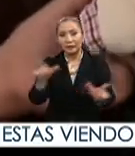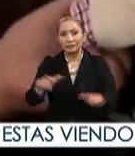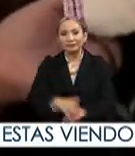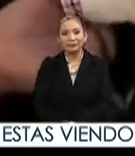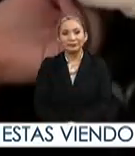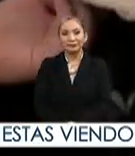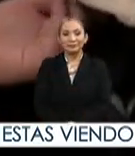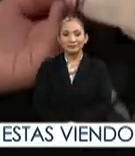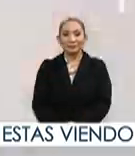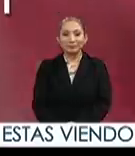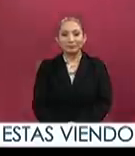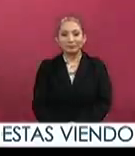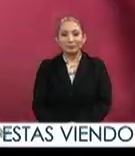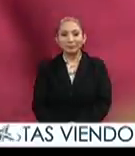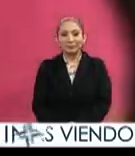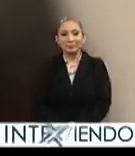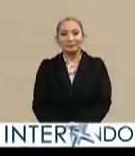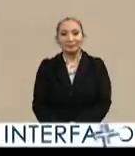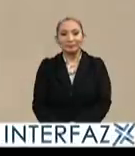listos.